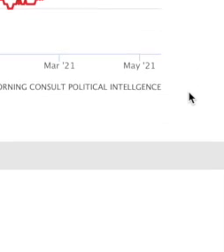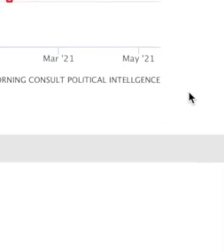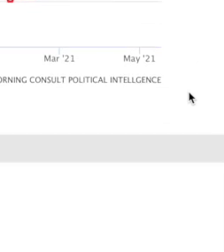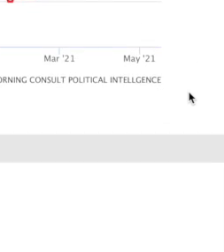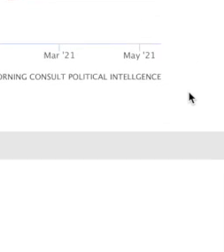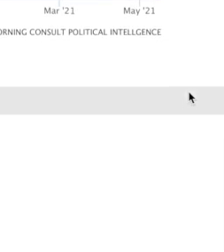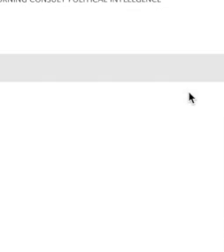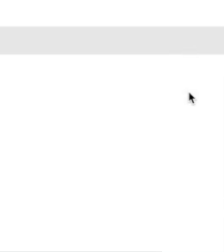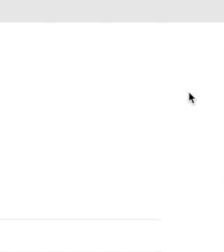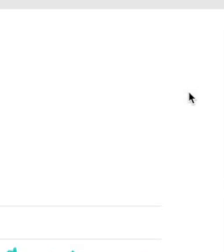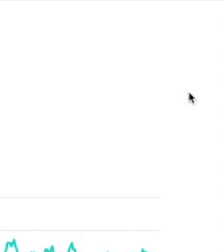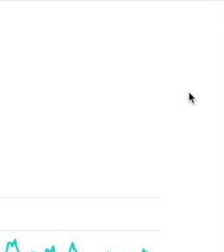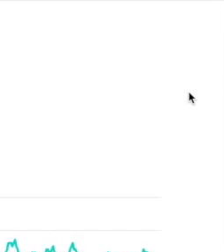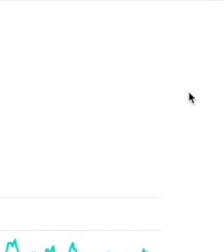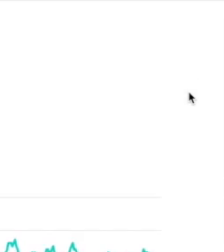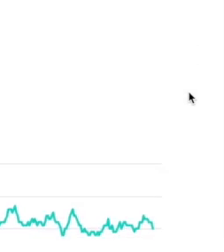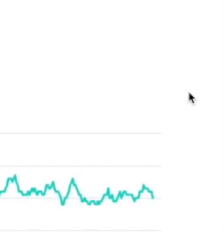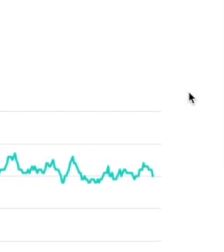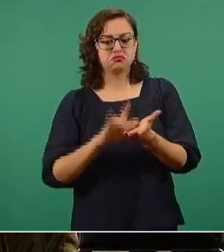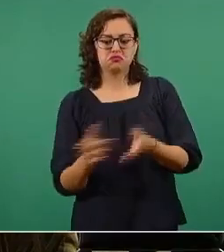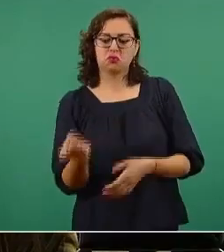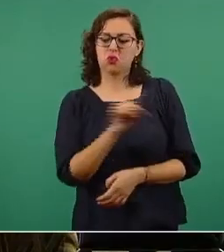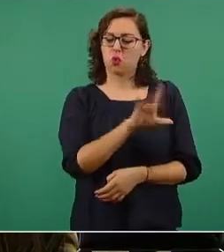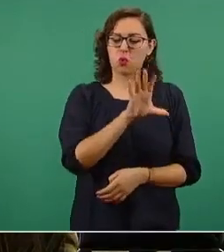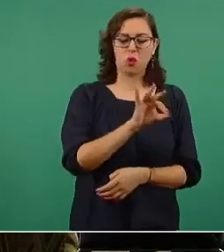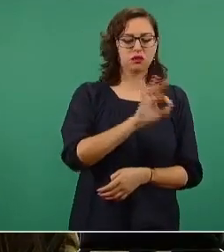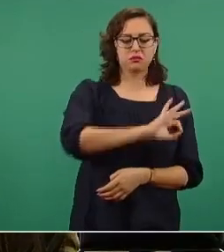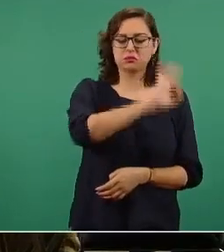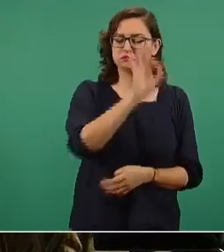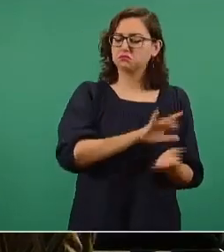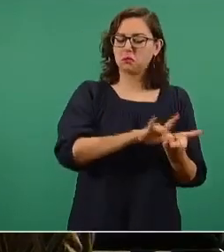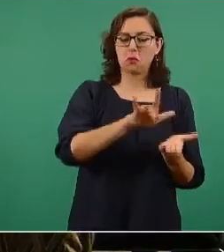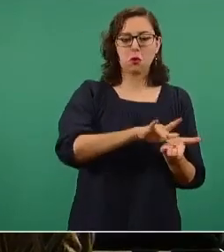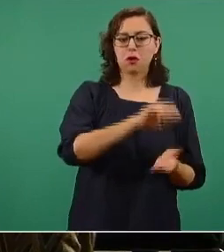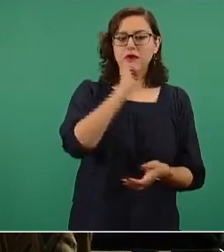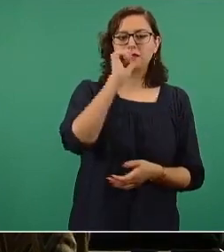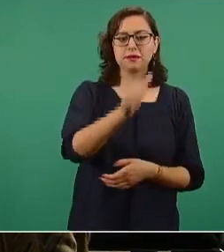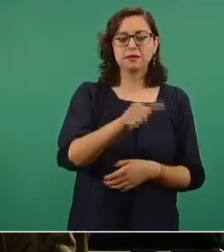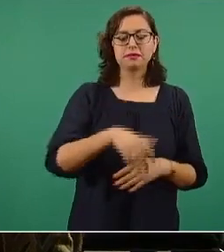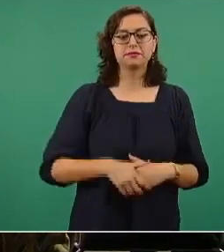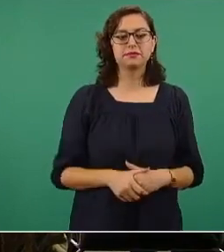aprobación, 40 desaprobación.